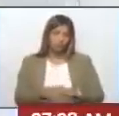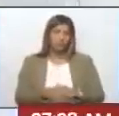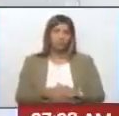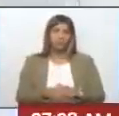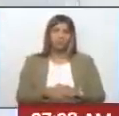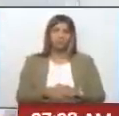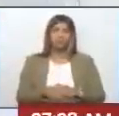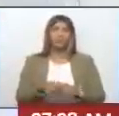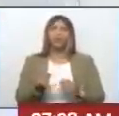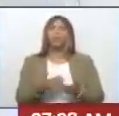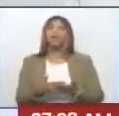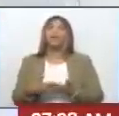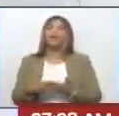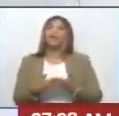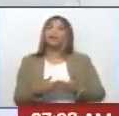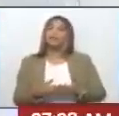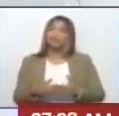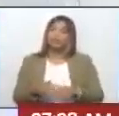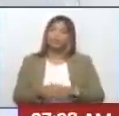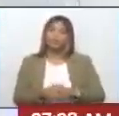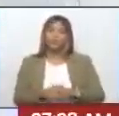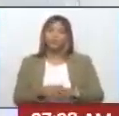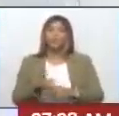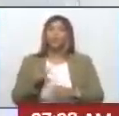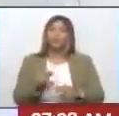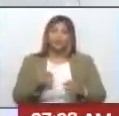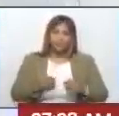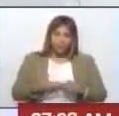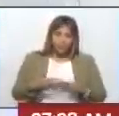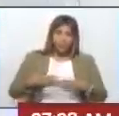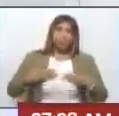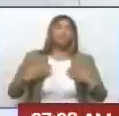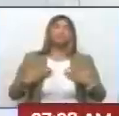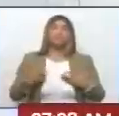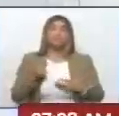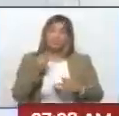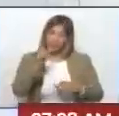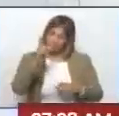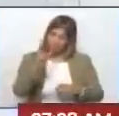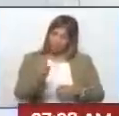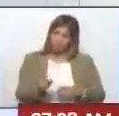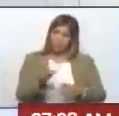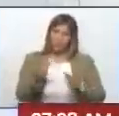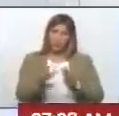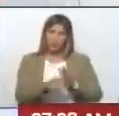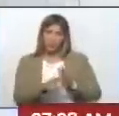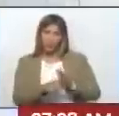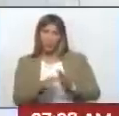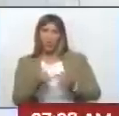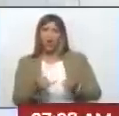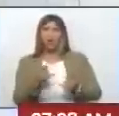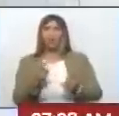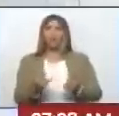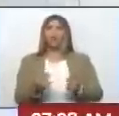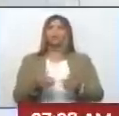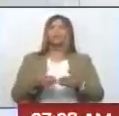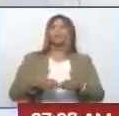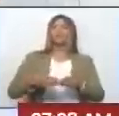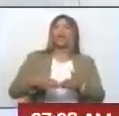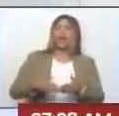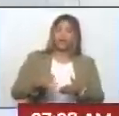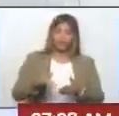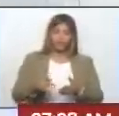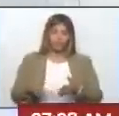a los estudios primarios, a no exaltar, oye, aquel individuo que robó y que hoy tiene un yate, tiene un